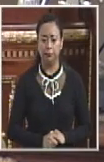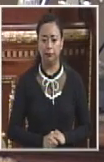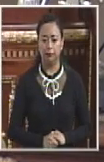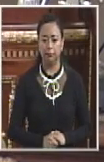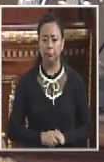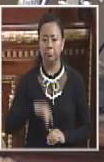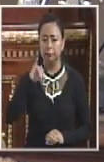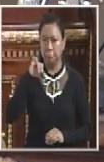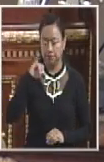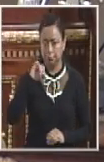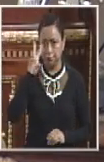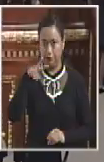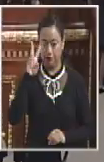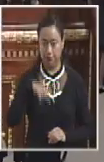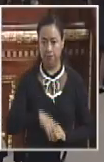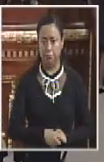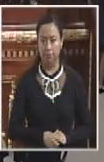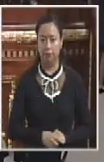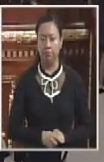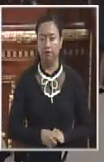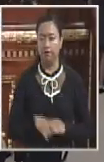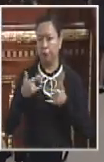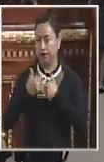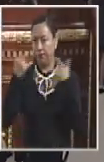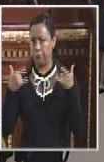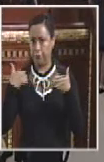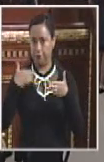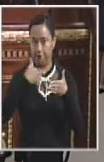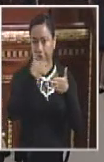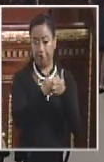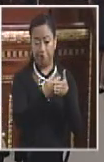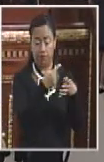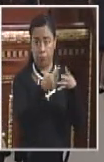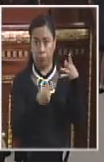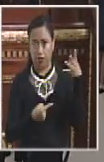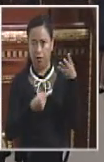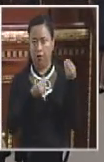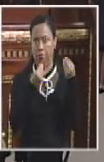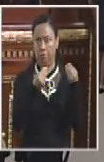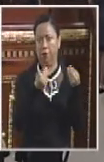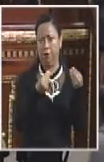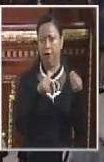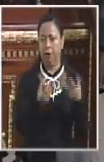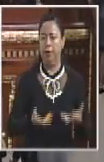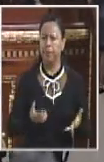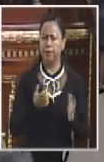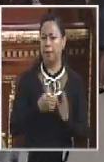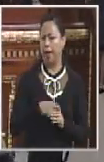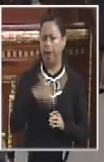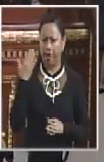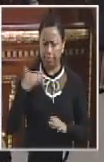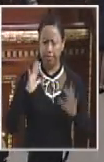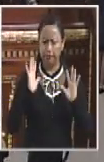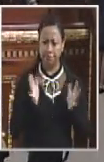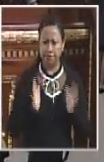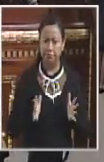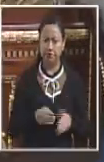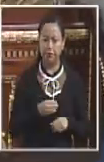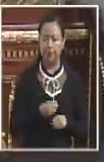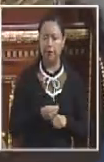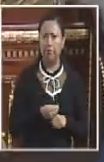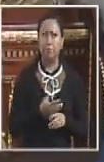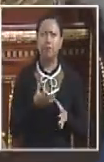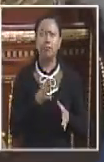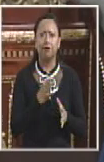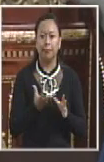Sí, efectivamente, los antecedentes son múltiples. Ha habido inclusive inclusiones